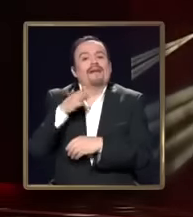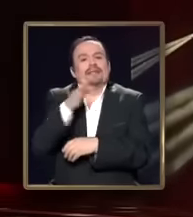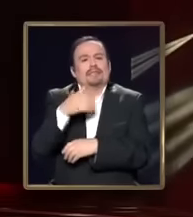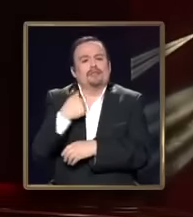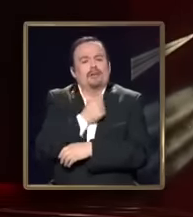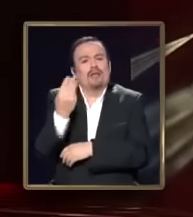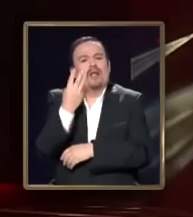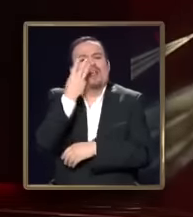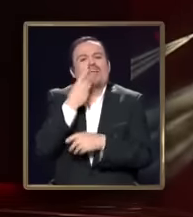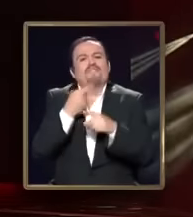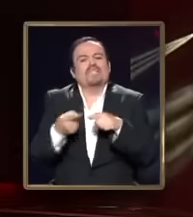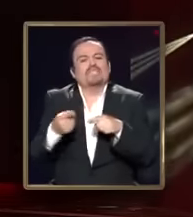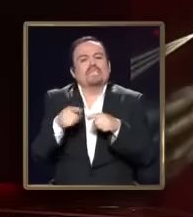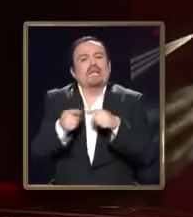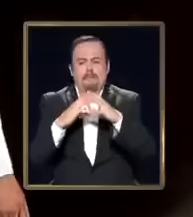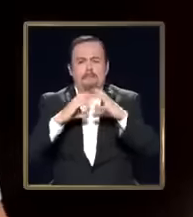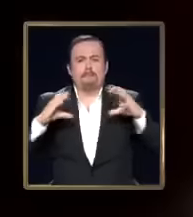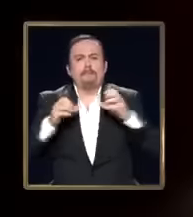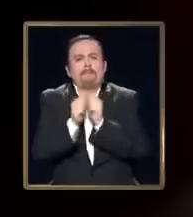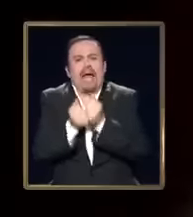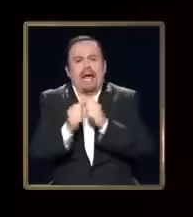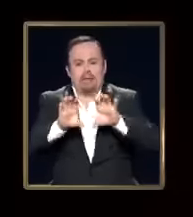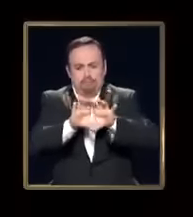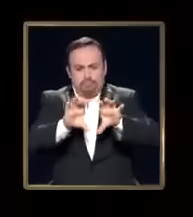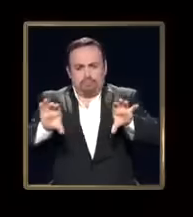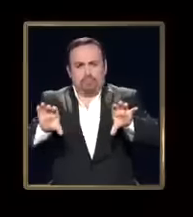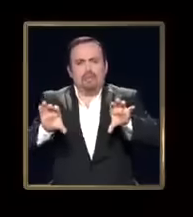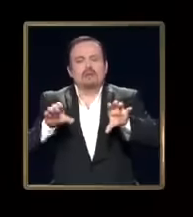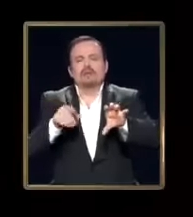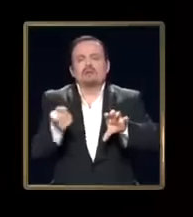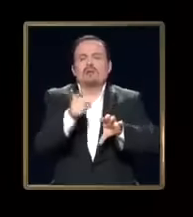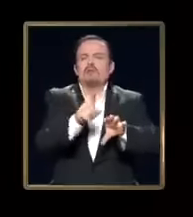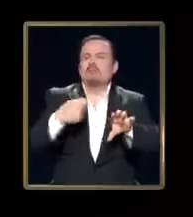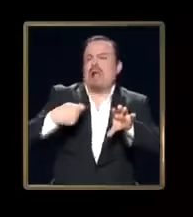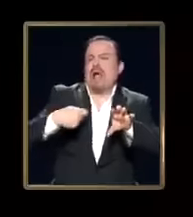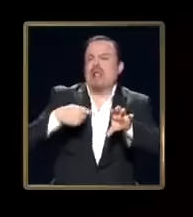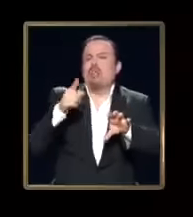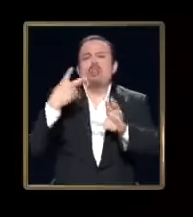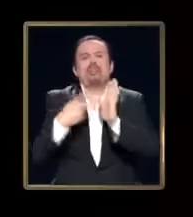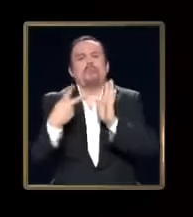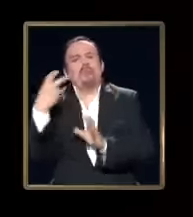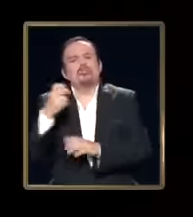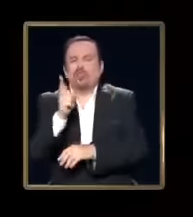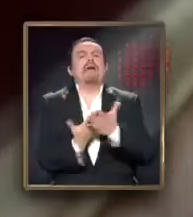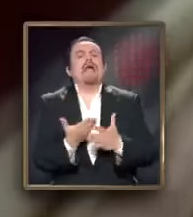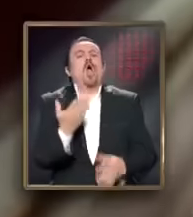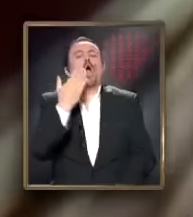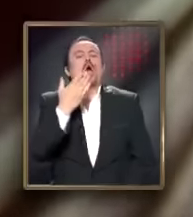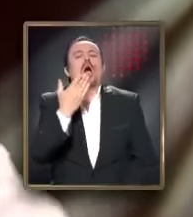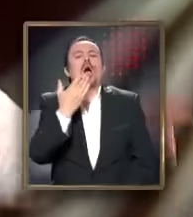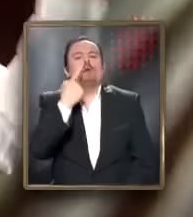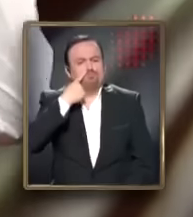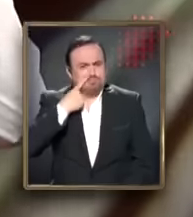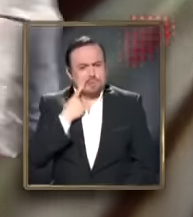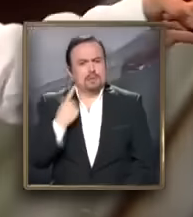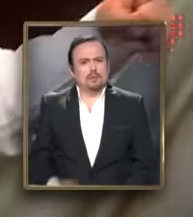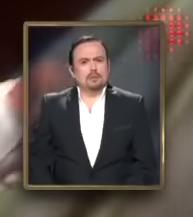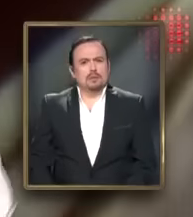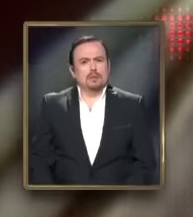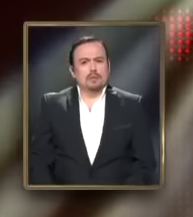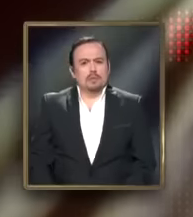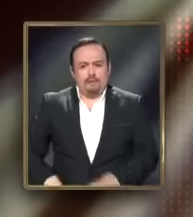Historias cotidianas, familiares y traducidas a los modismos chilenos, le agradeció a Francisco, le dedicó. Y yo ahí me acordé que lo había visto muchas veces